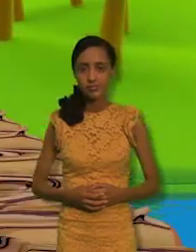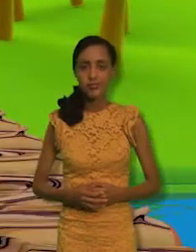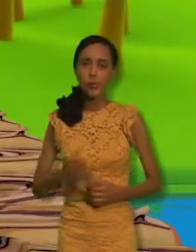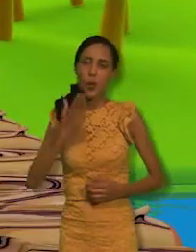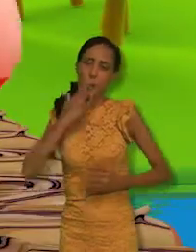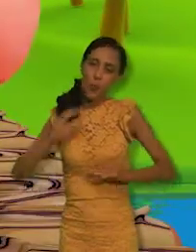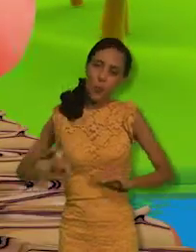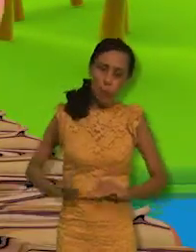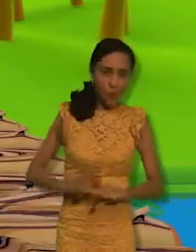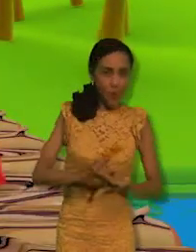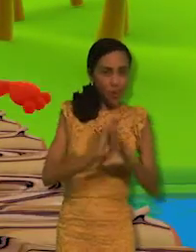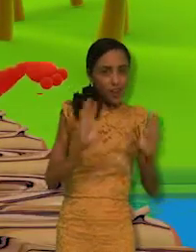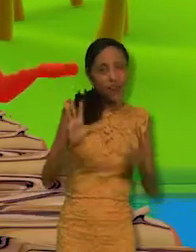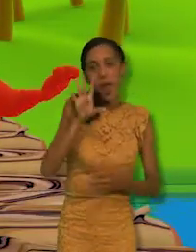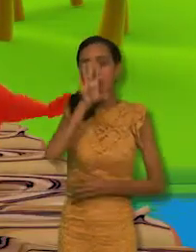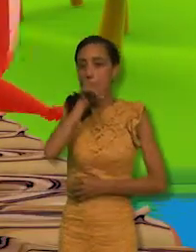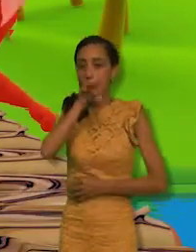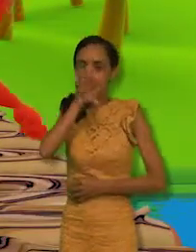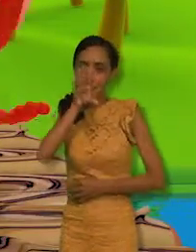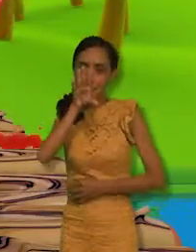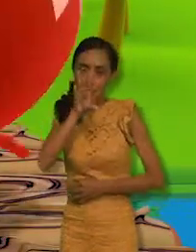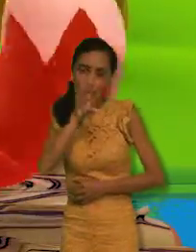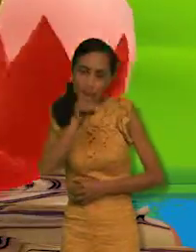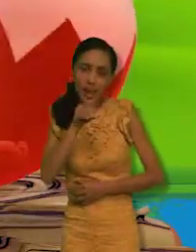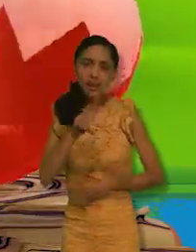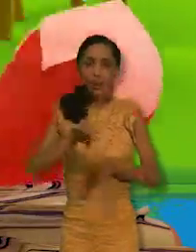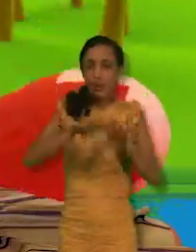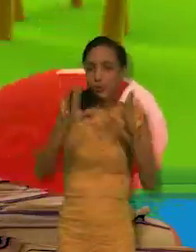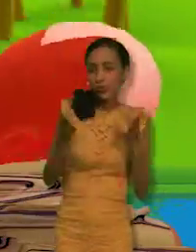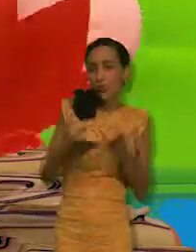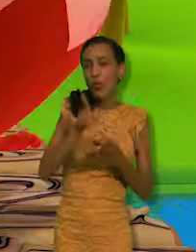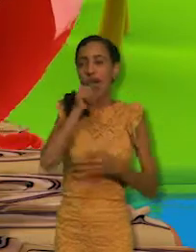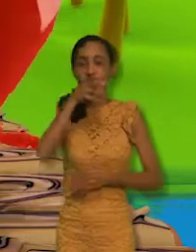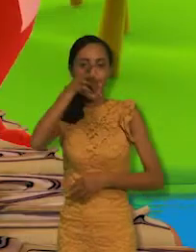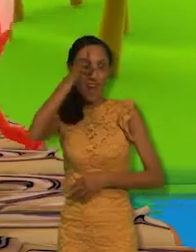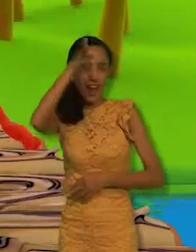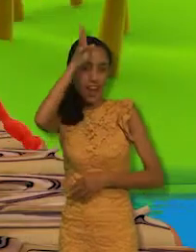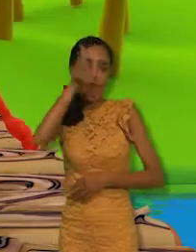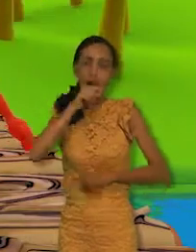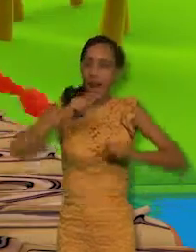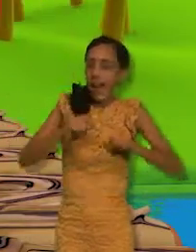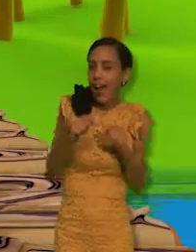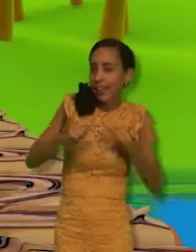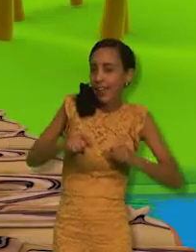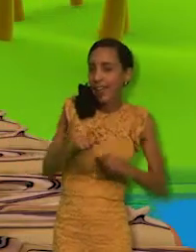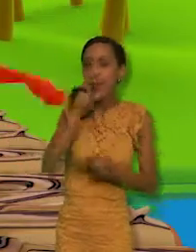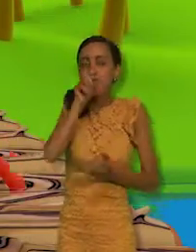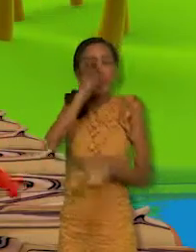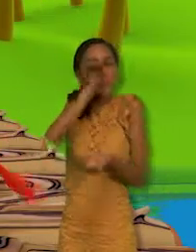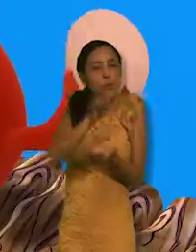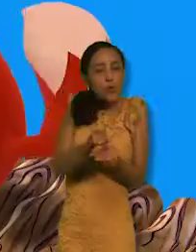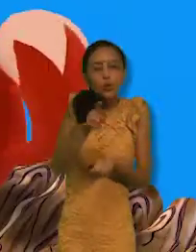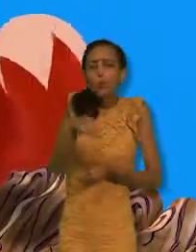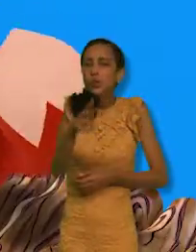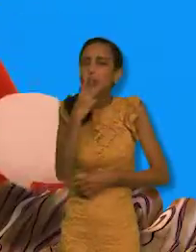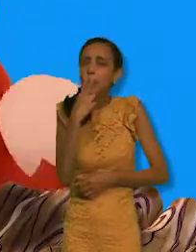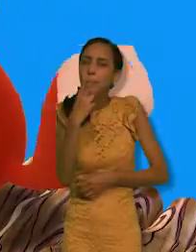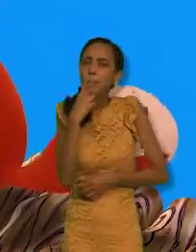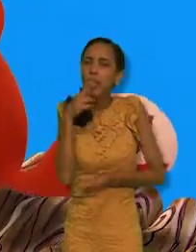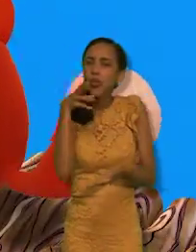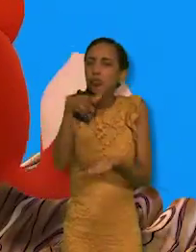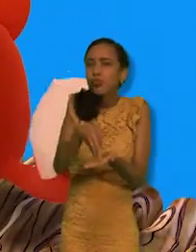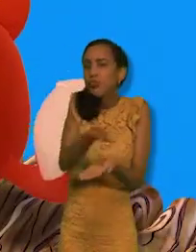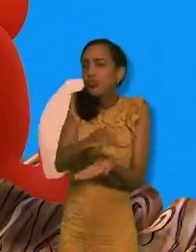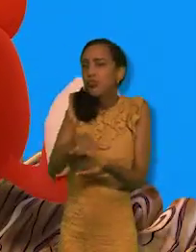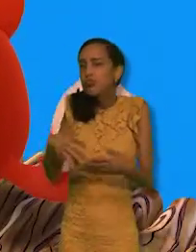Muy buenos días, Pavo Centavo, Pato Zapato, Gallo Gallina Fina y Pollito Pito. ¿Dónde van tan